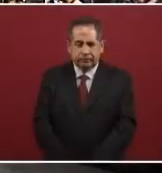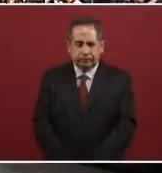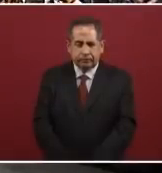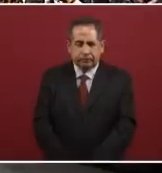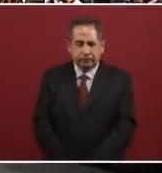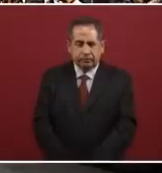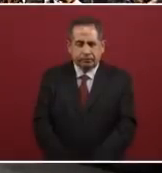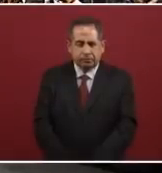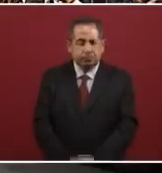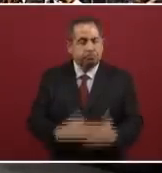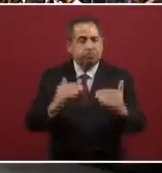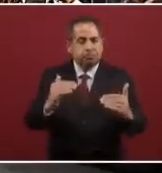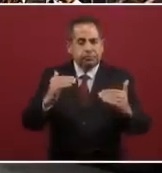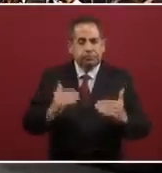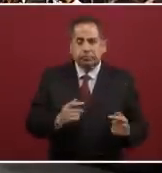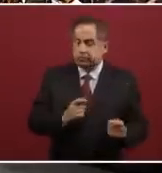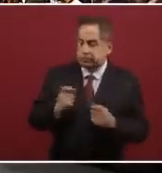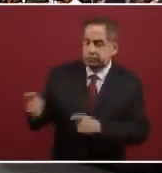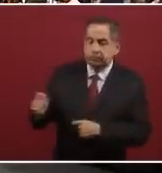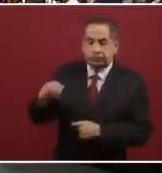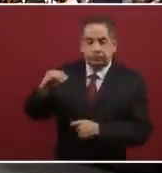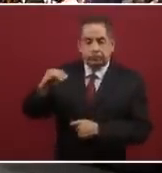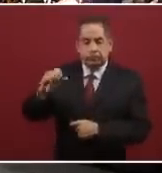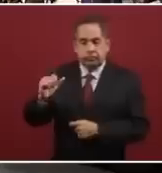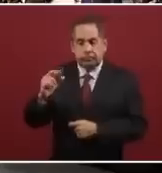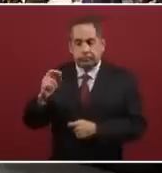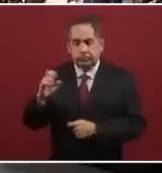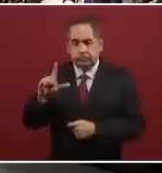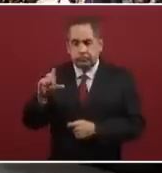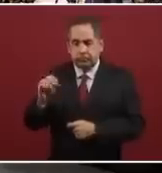Pues ahora sí, Marcelo.